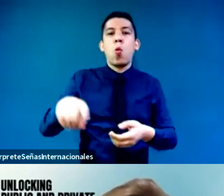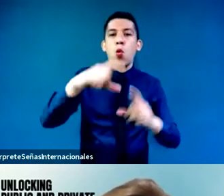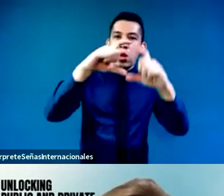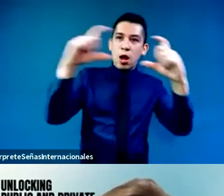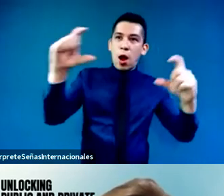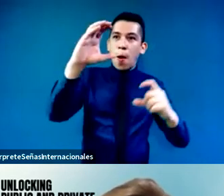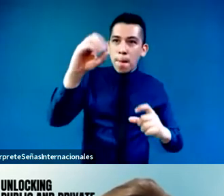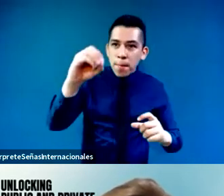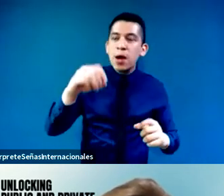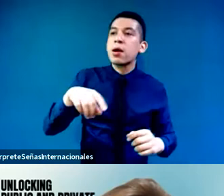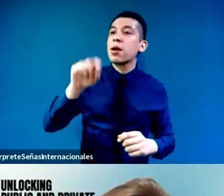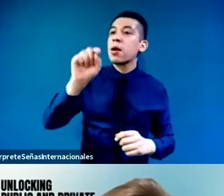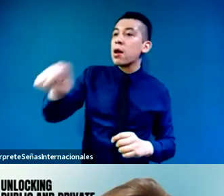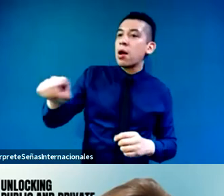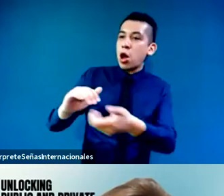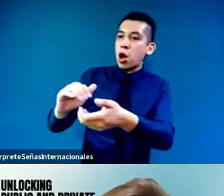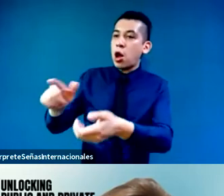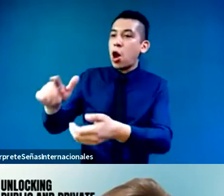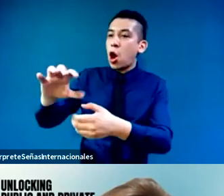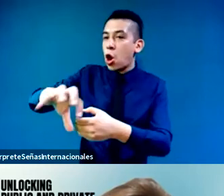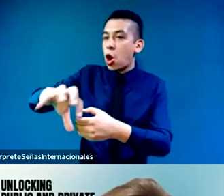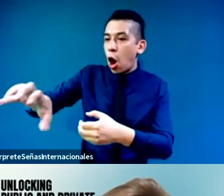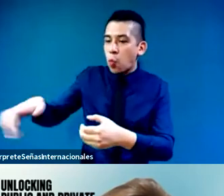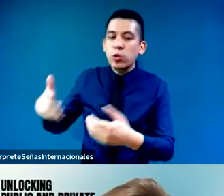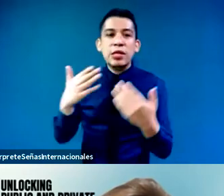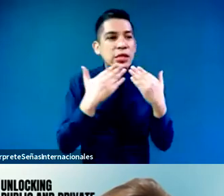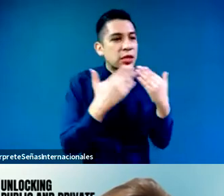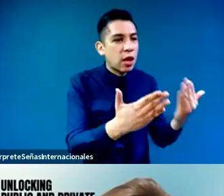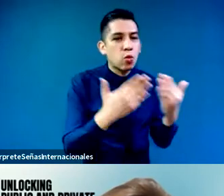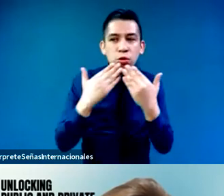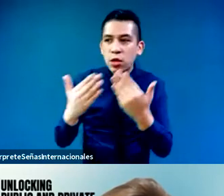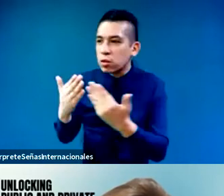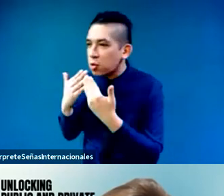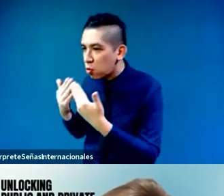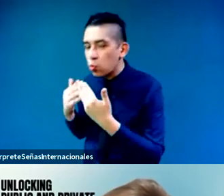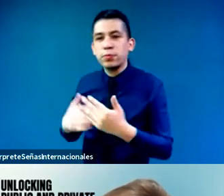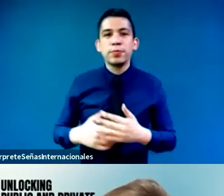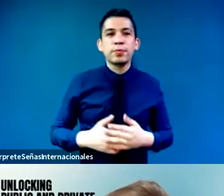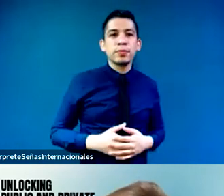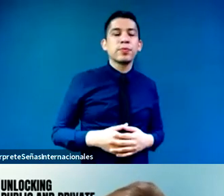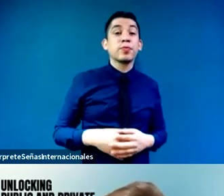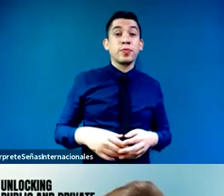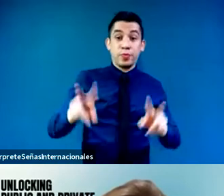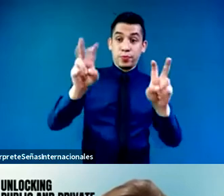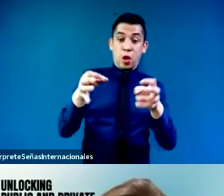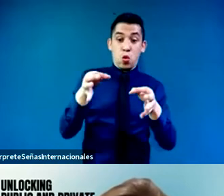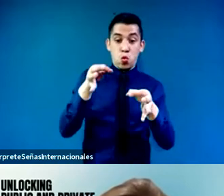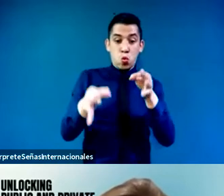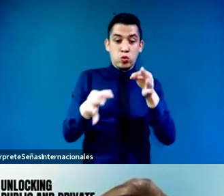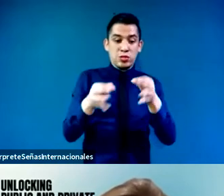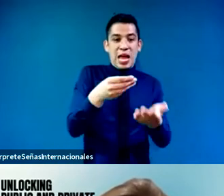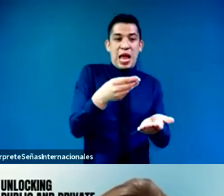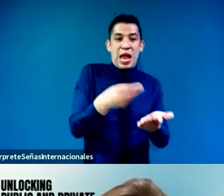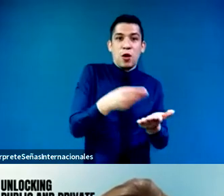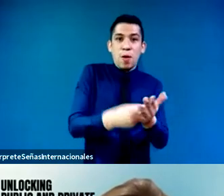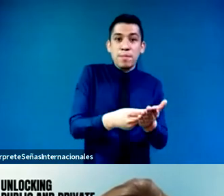ahora. La justicia y los derechos económicos afectan a todas las mujeres y niñas en todo el mundo. En el mejor de